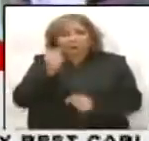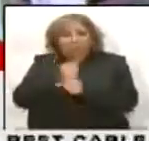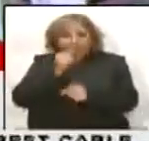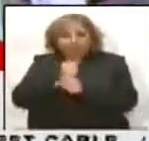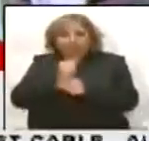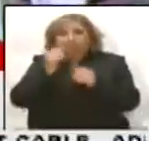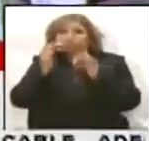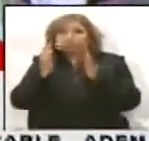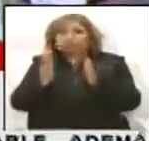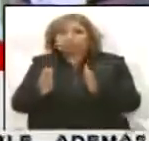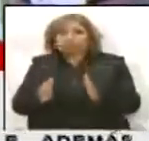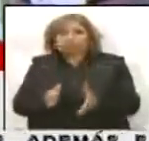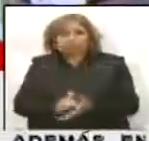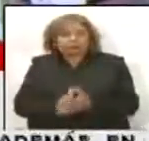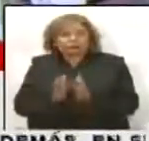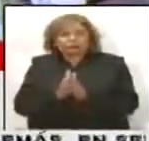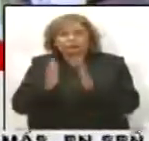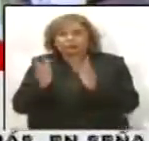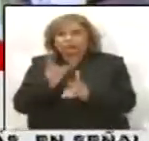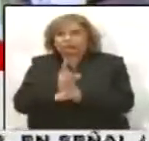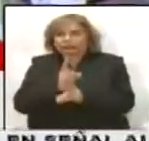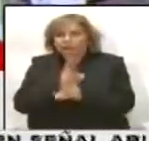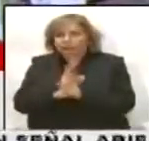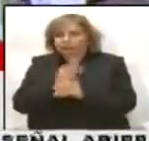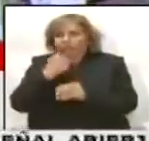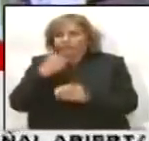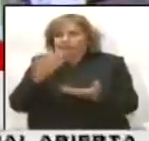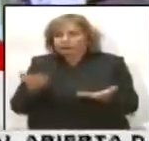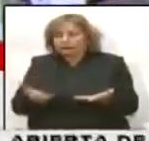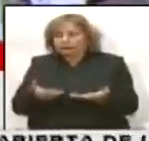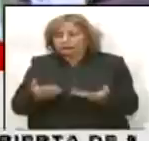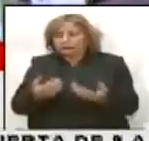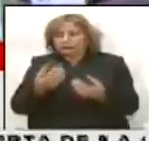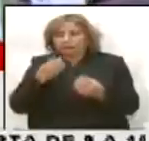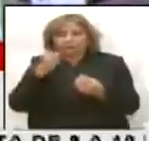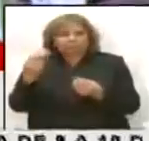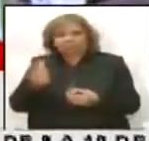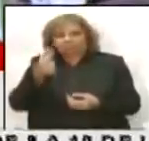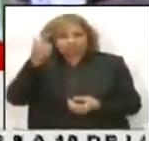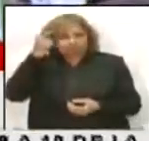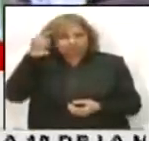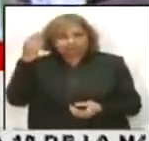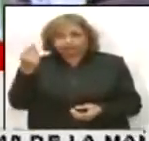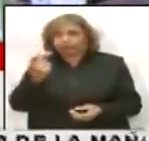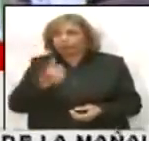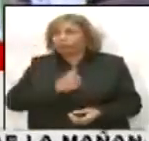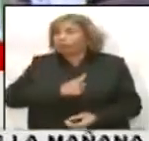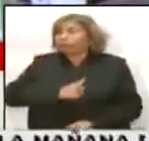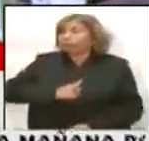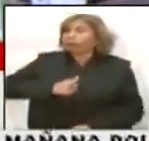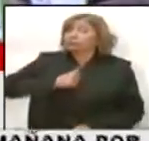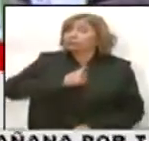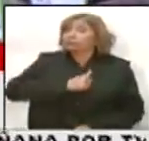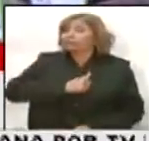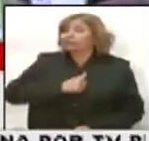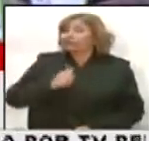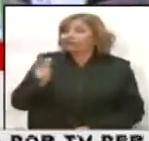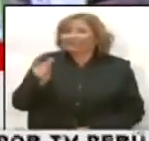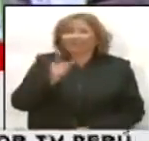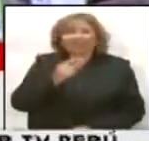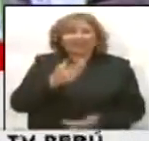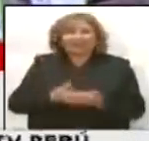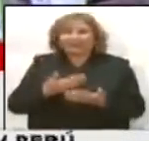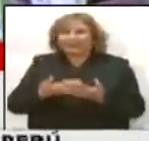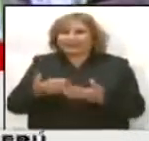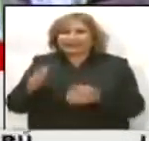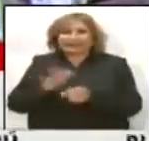trabajadora, de un acto tan delicado y tan terrible como este, así, de manera ligera. Y creo que, lastimosamente, no se han tenido los elementos